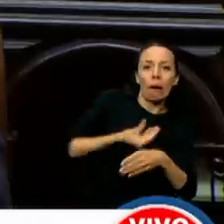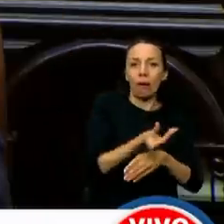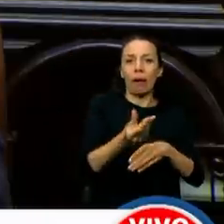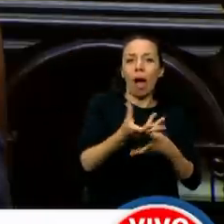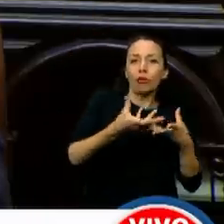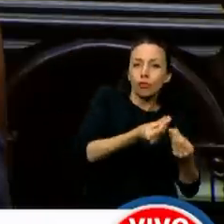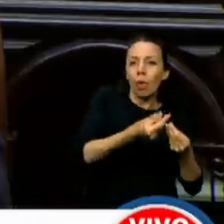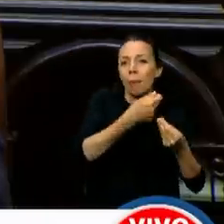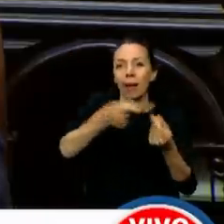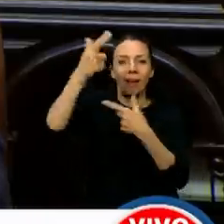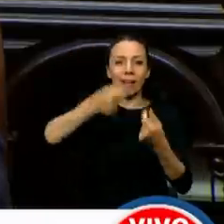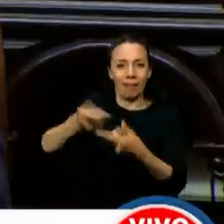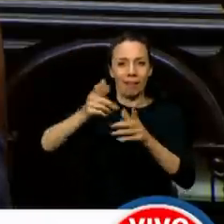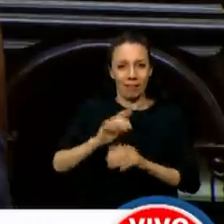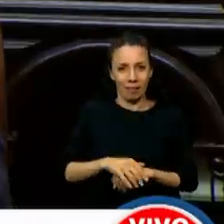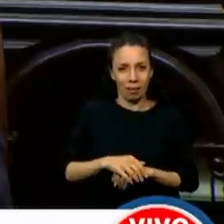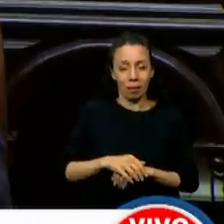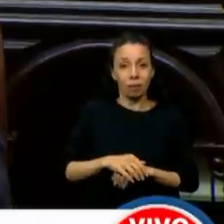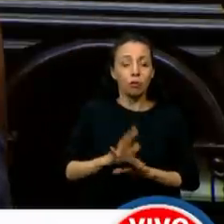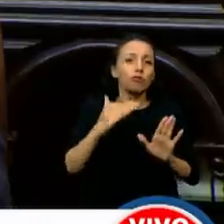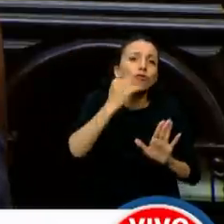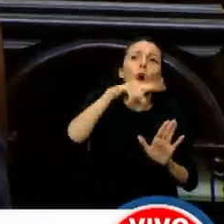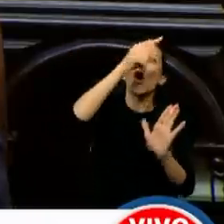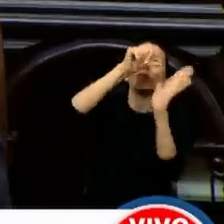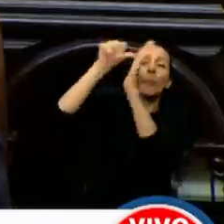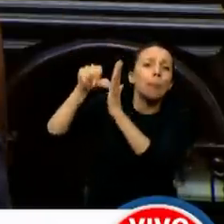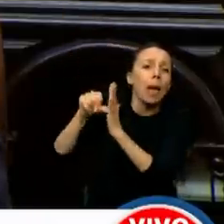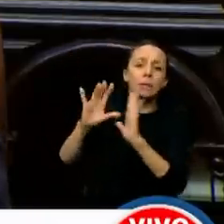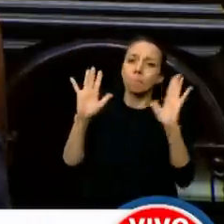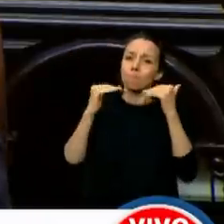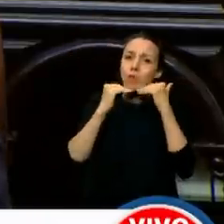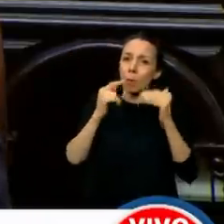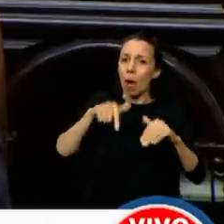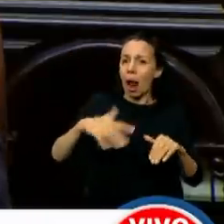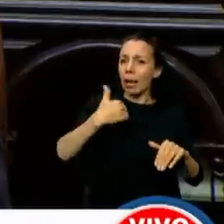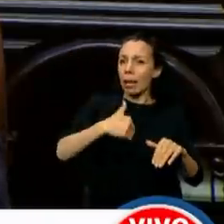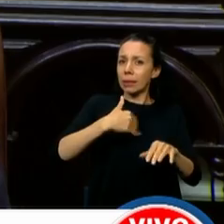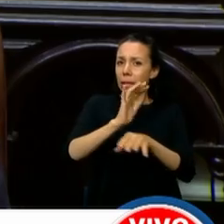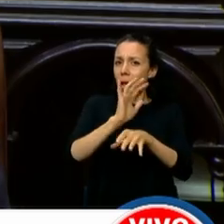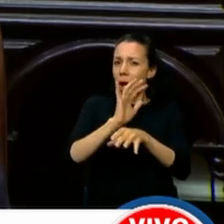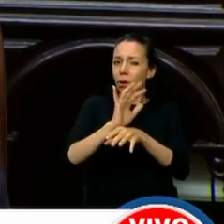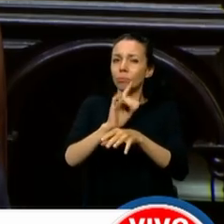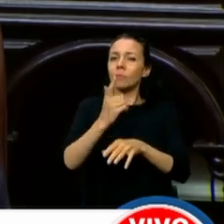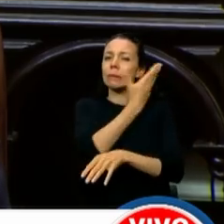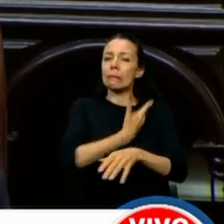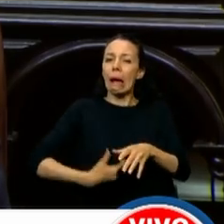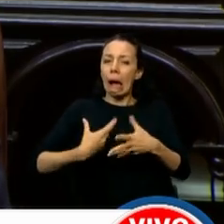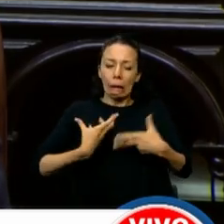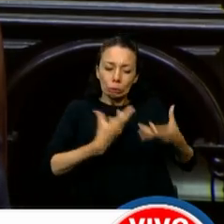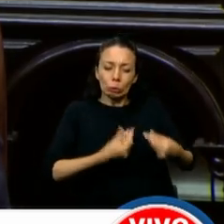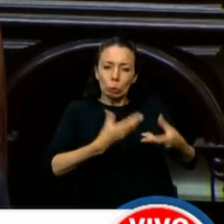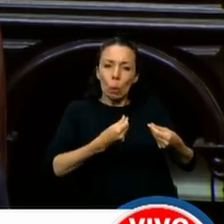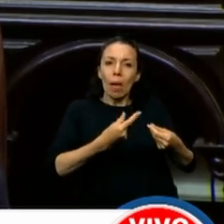mundo para la argentina operado como la manguera que alimentó esos procesos de fuga de capital